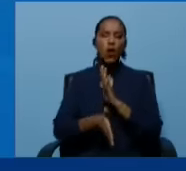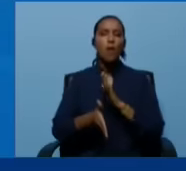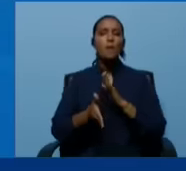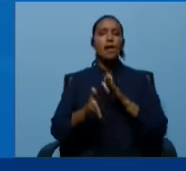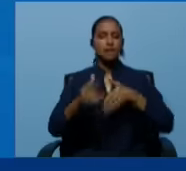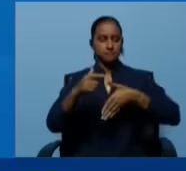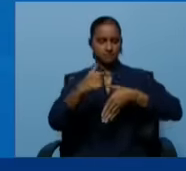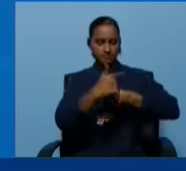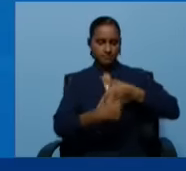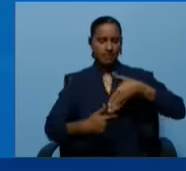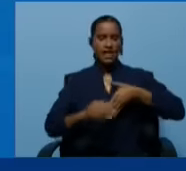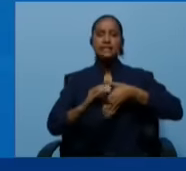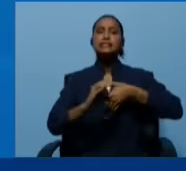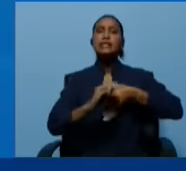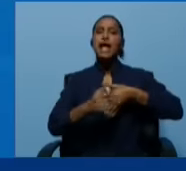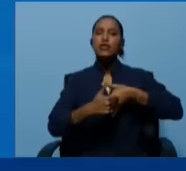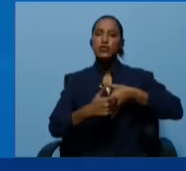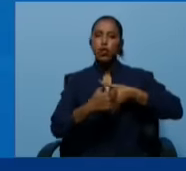que también